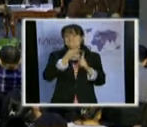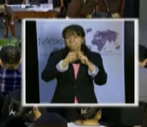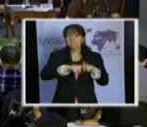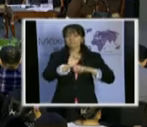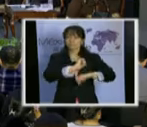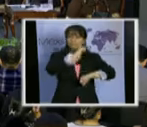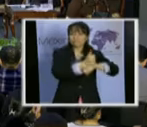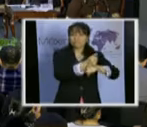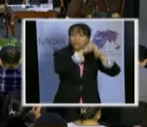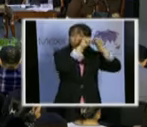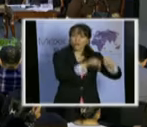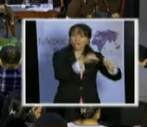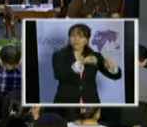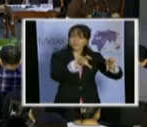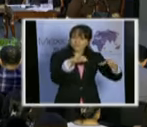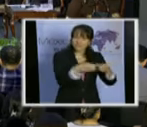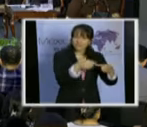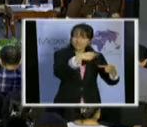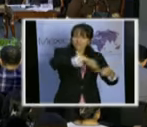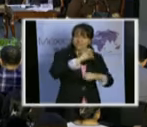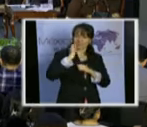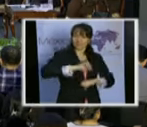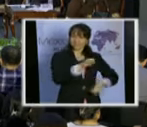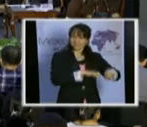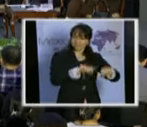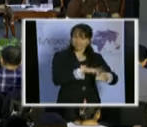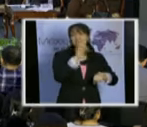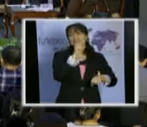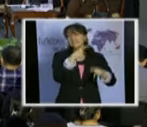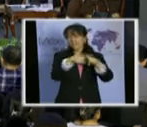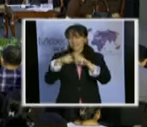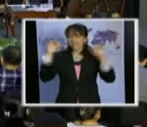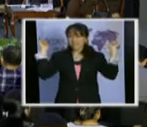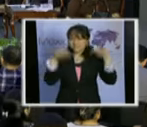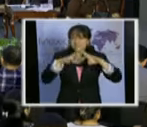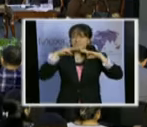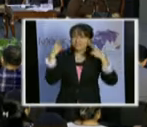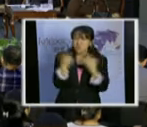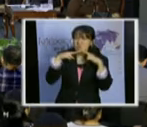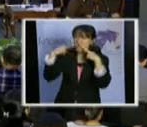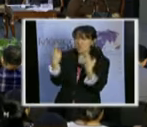recientes de las cumbres y la presencia de la sociedad civil, inventándonos